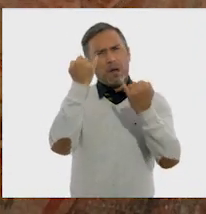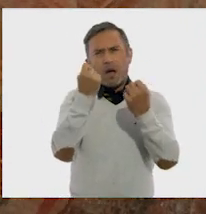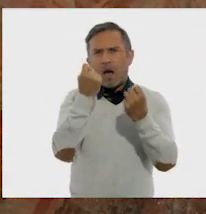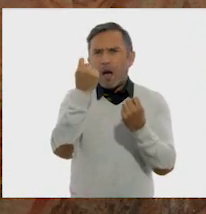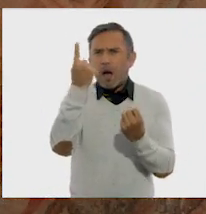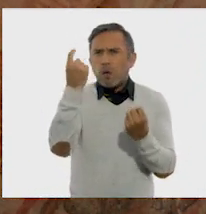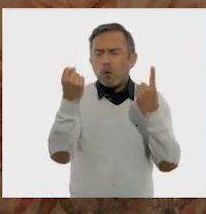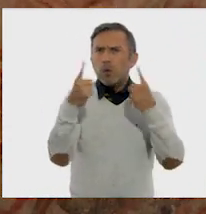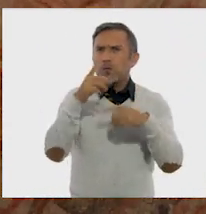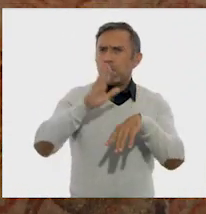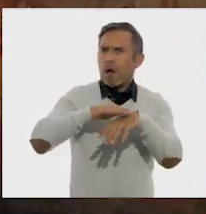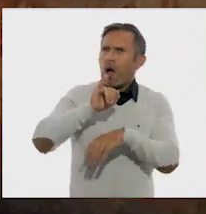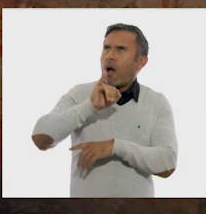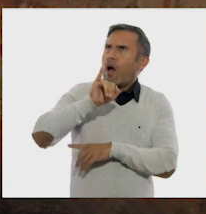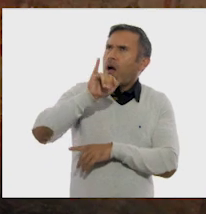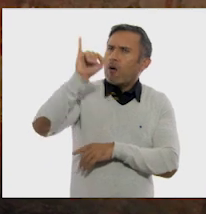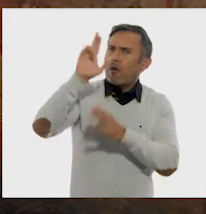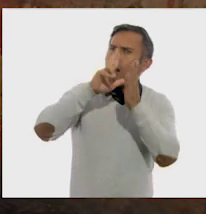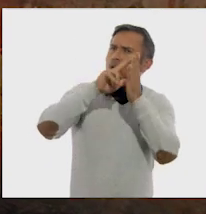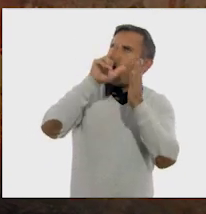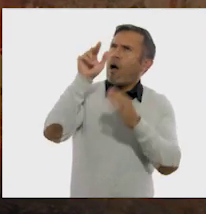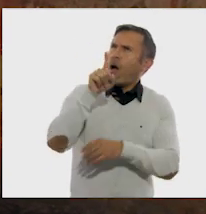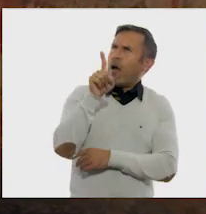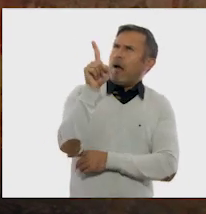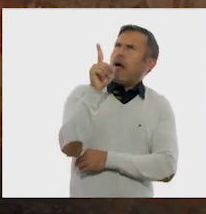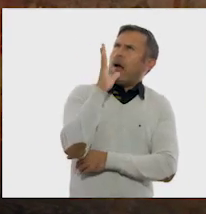y me pongo a pensar que cómo le harían para pintar esto.